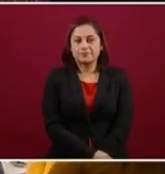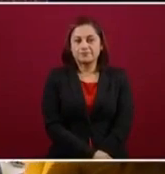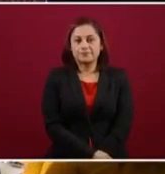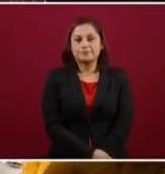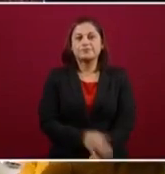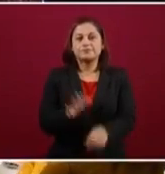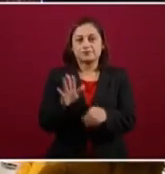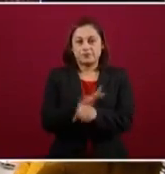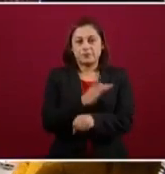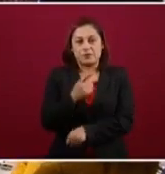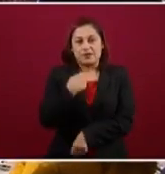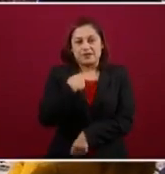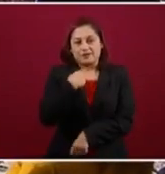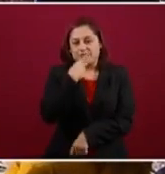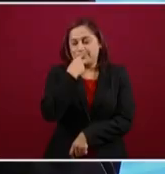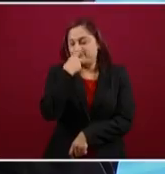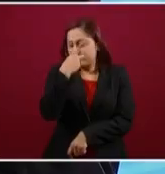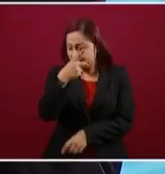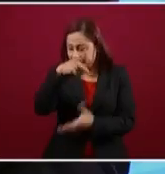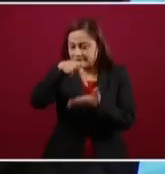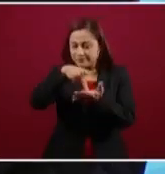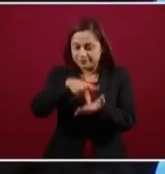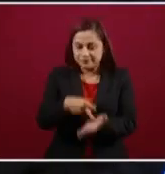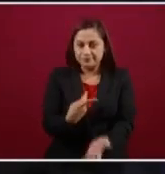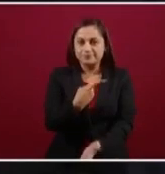porque, insisto, no se puede